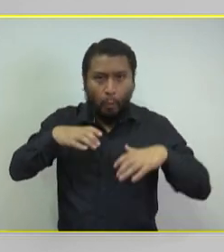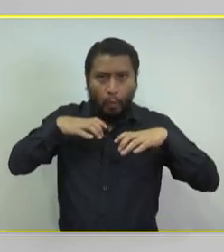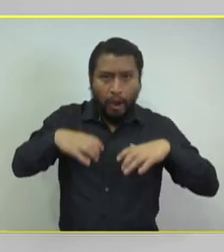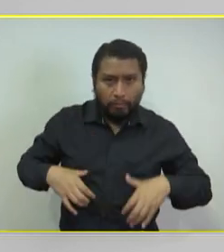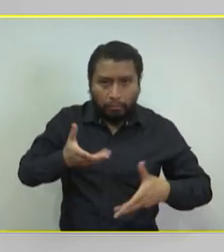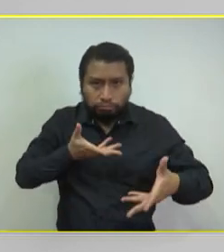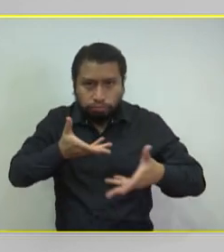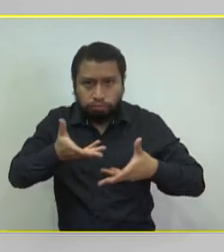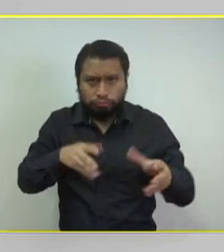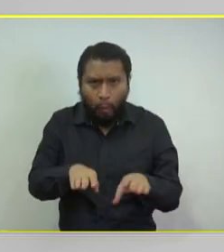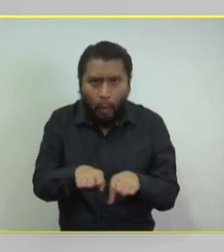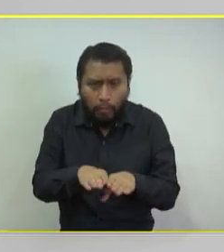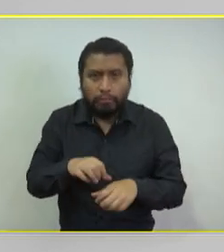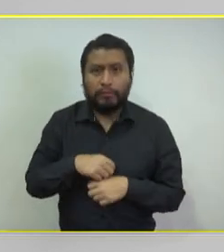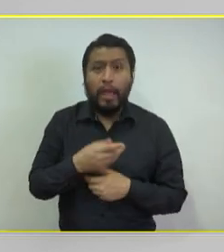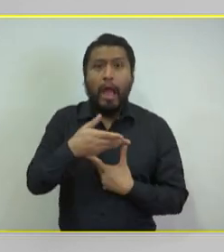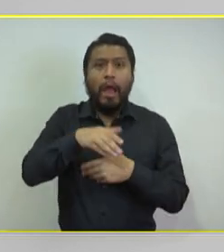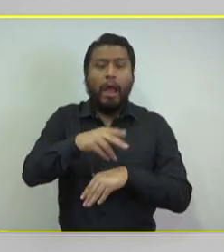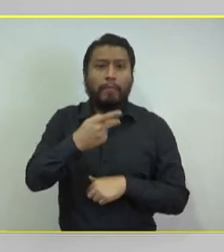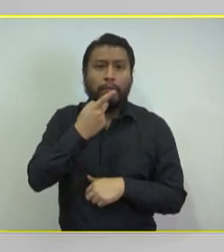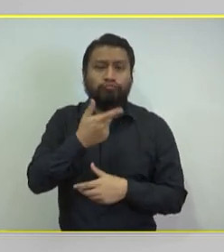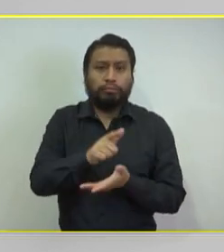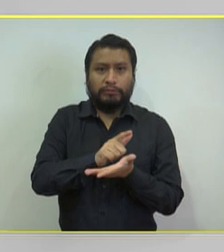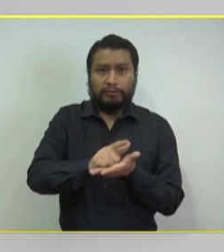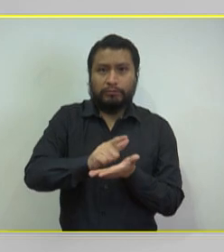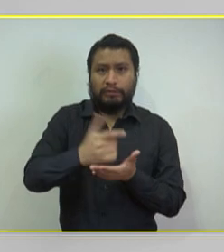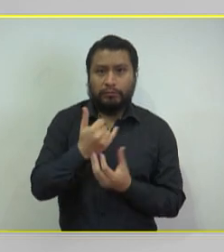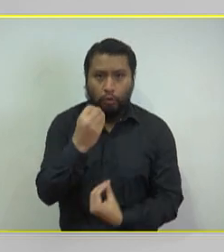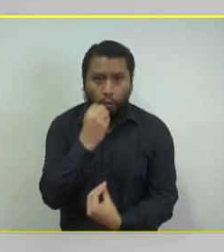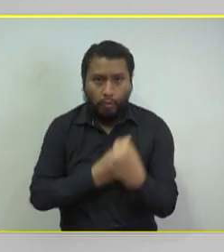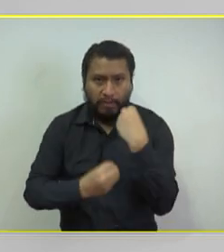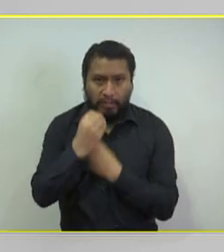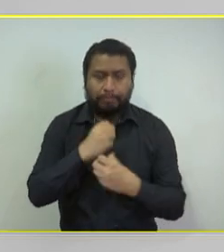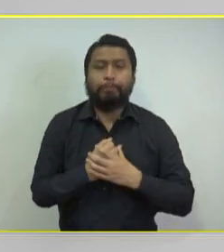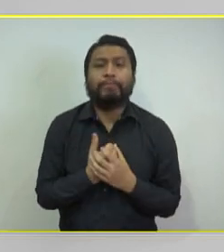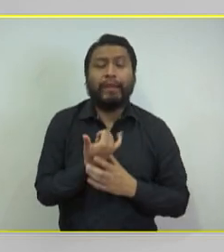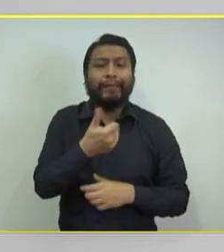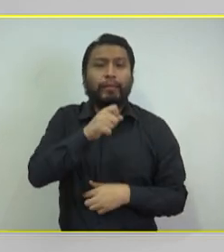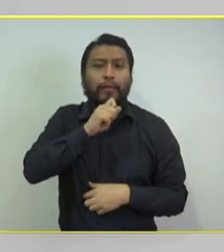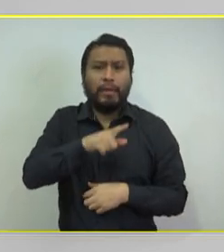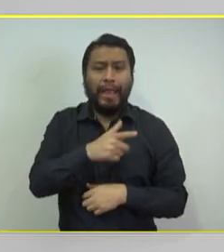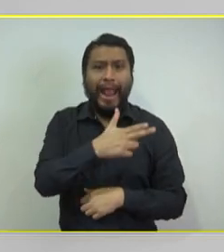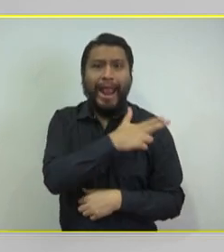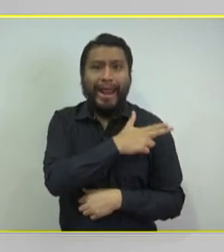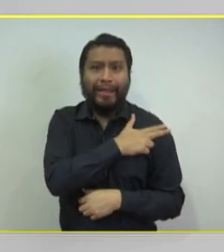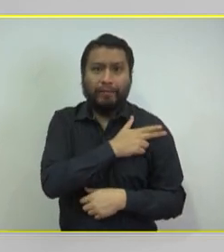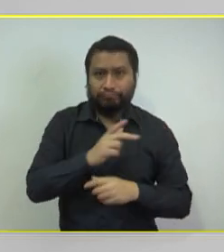de higiene y alimentación y pues algunos cuidados de heridas.